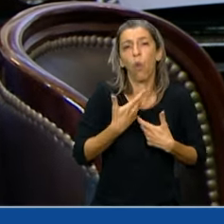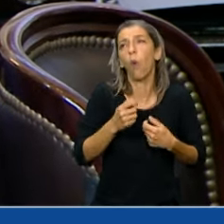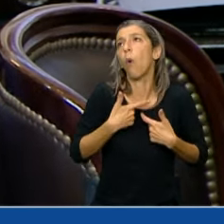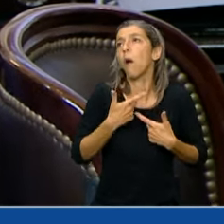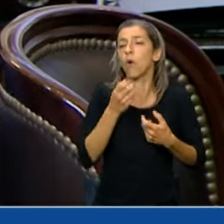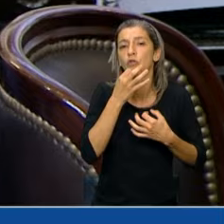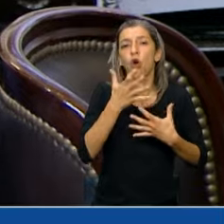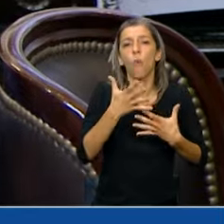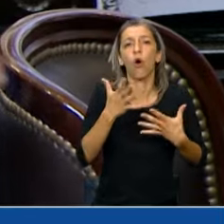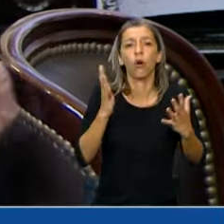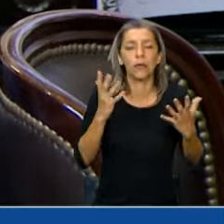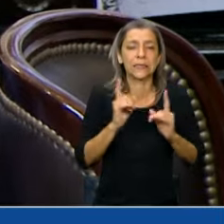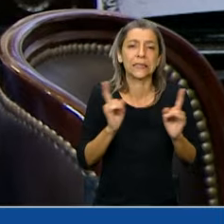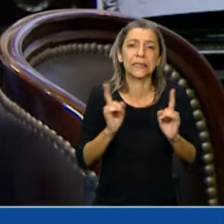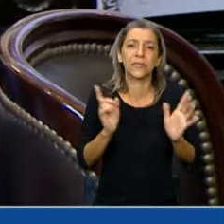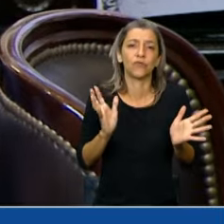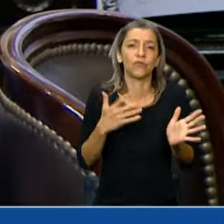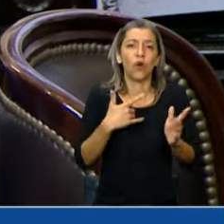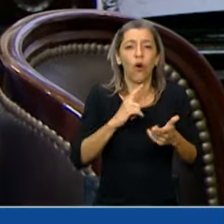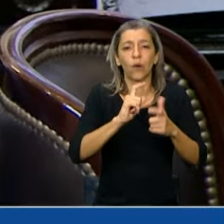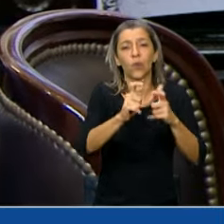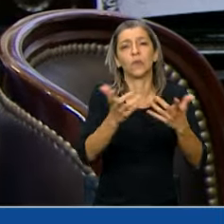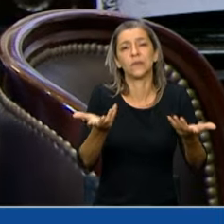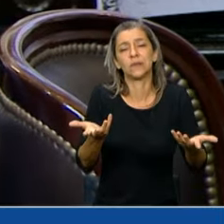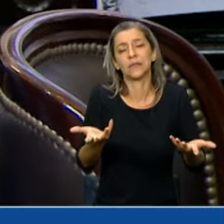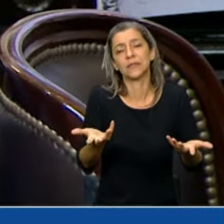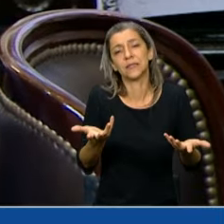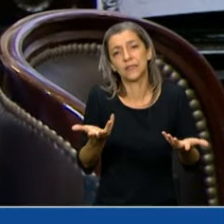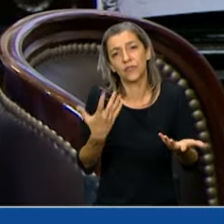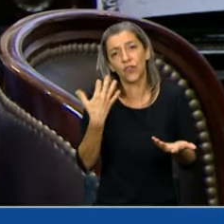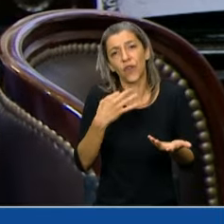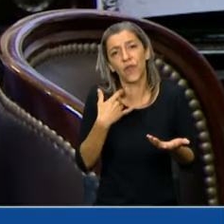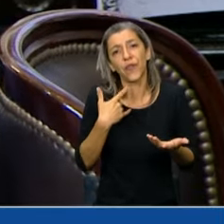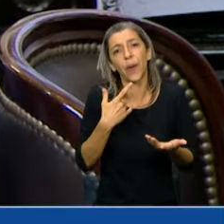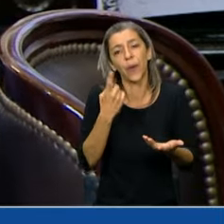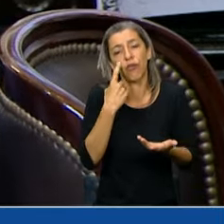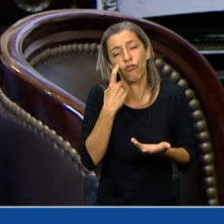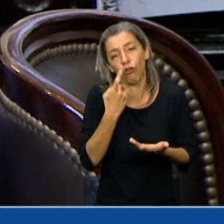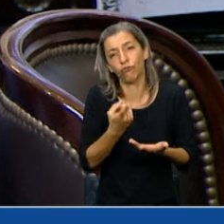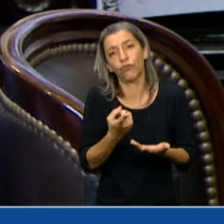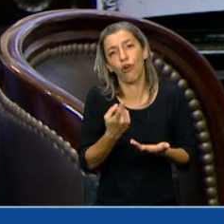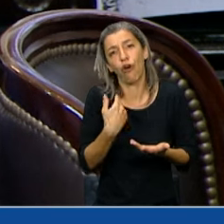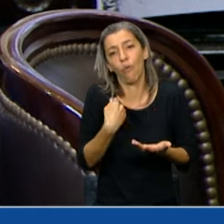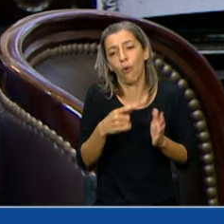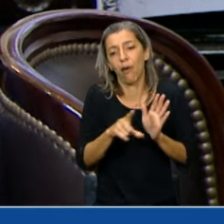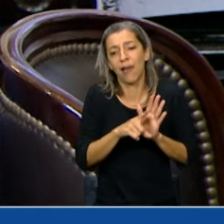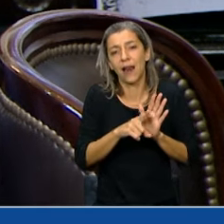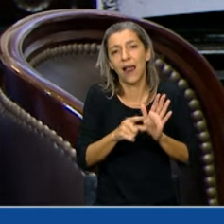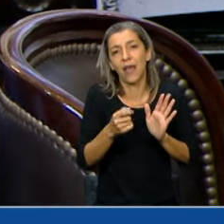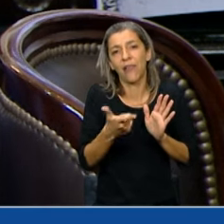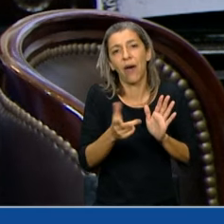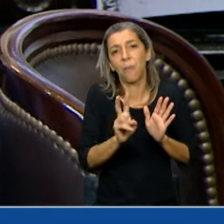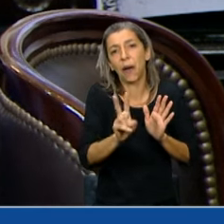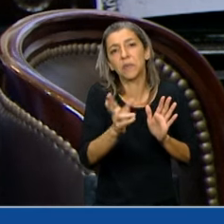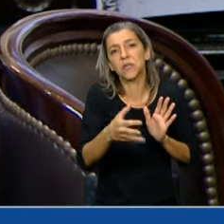indexe porque no se puede indexar por ley pero aquí hay como un permiso para indexar Cómo no vamos a